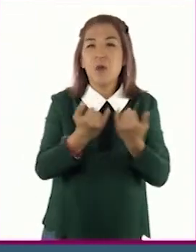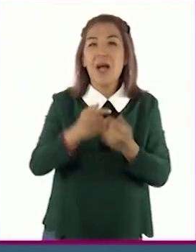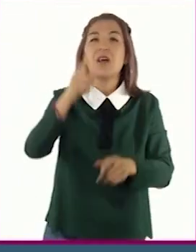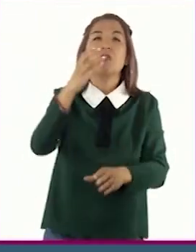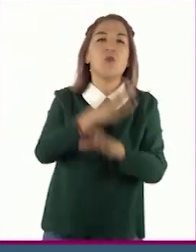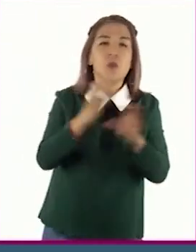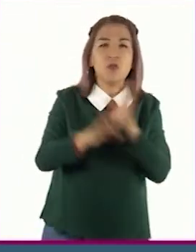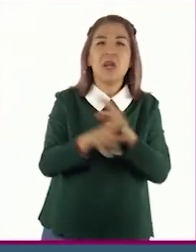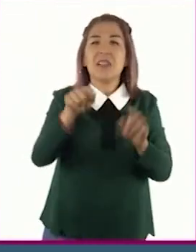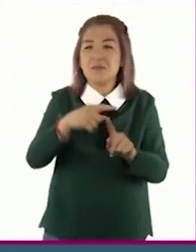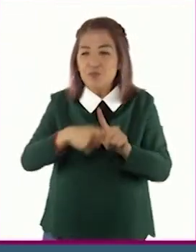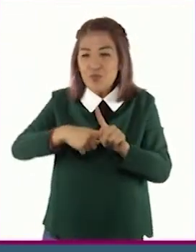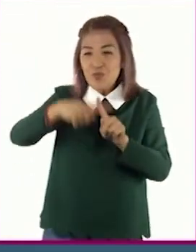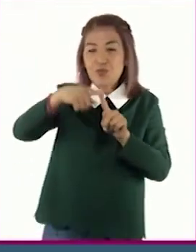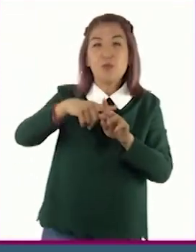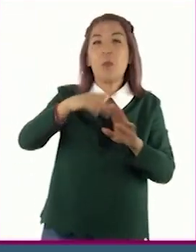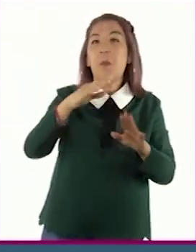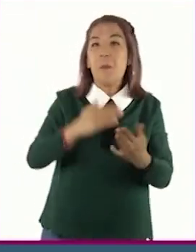final se traduce